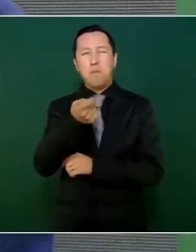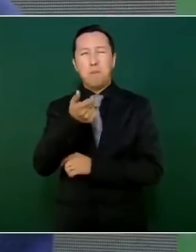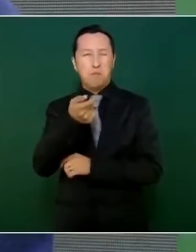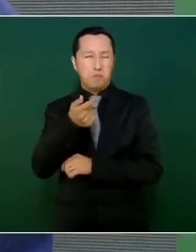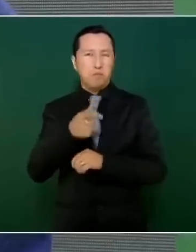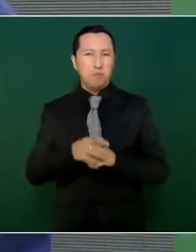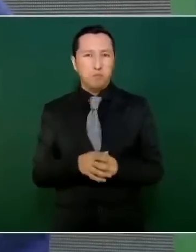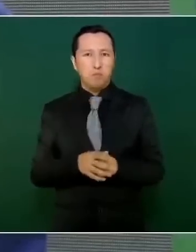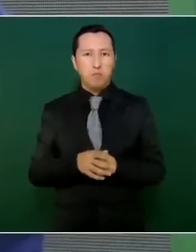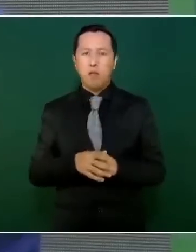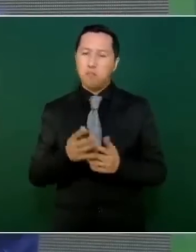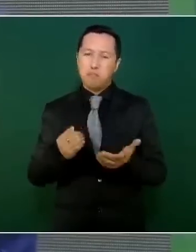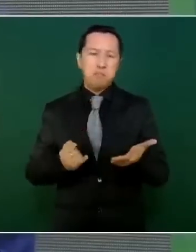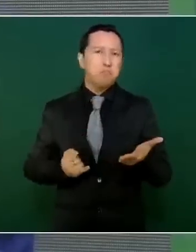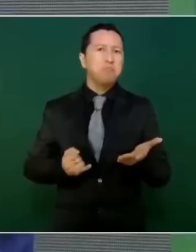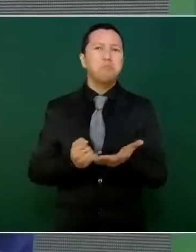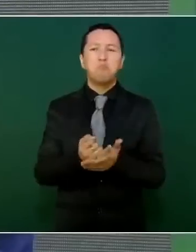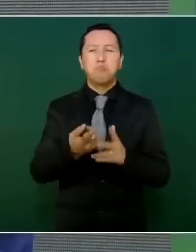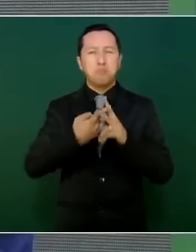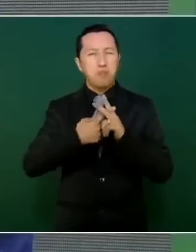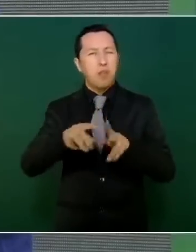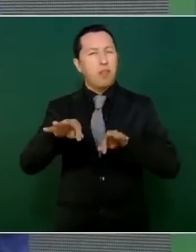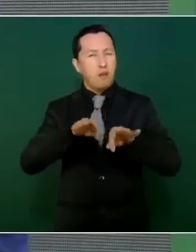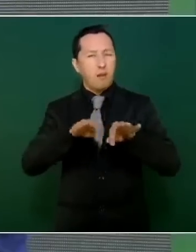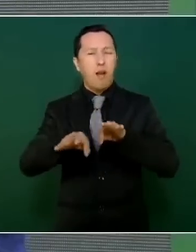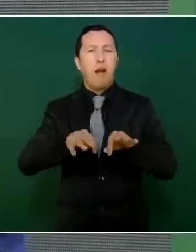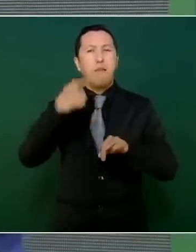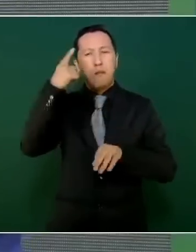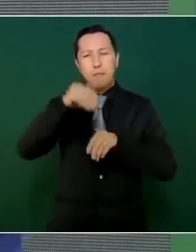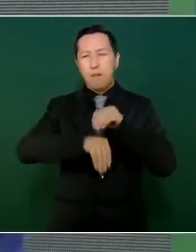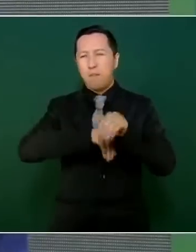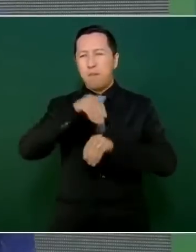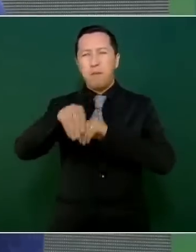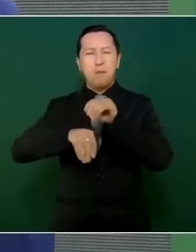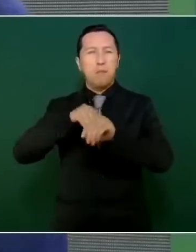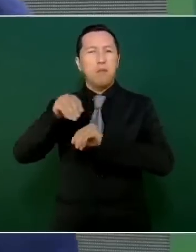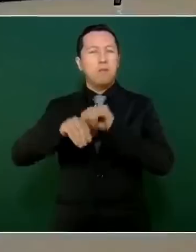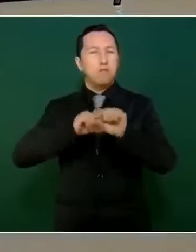la electrificación de los pueblos y ahora tenemos